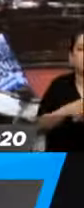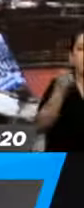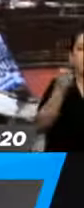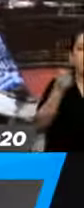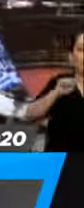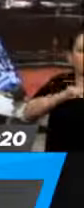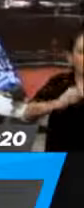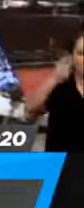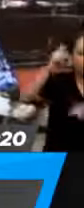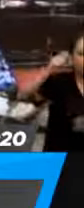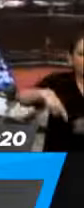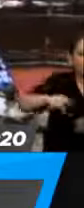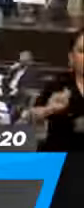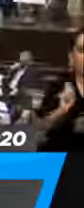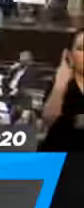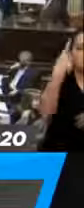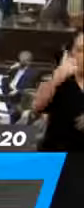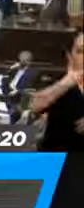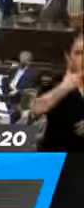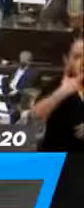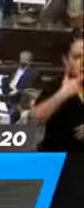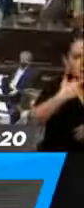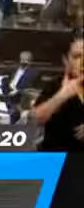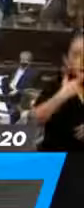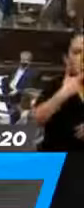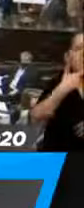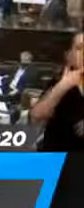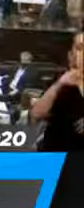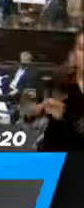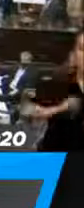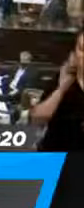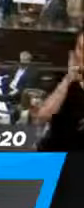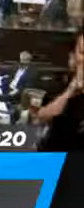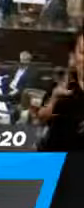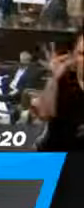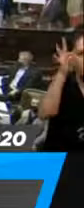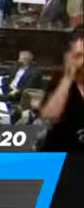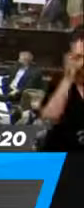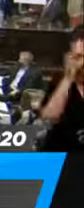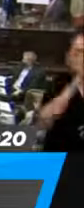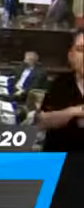Buenos Aires, 1 de septiembre... de 2020.